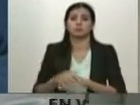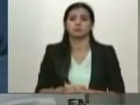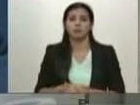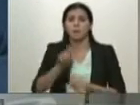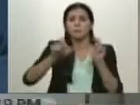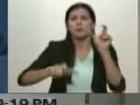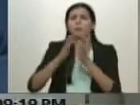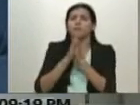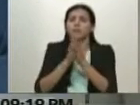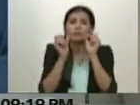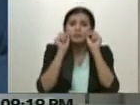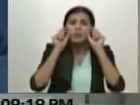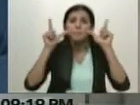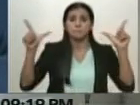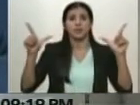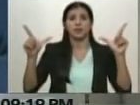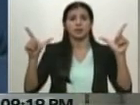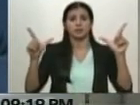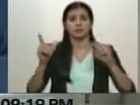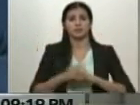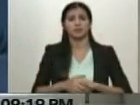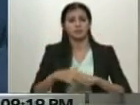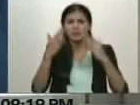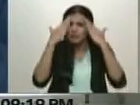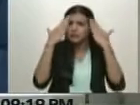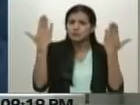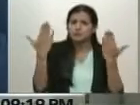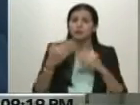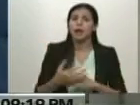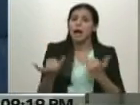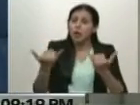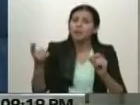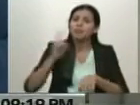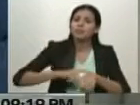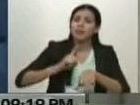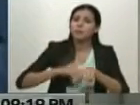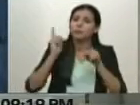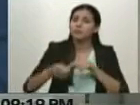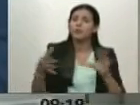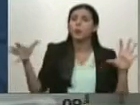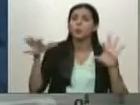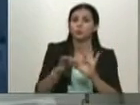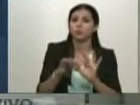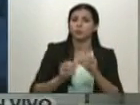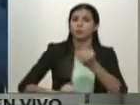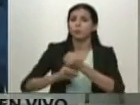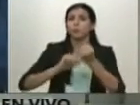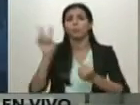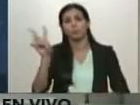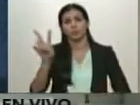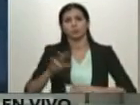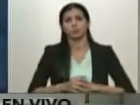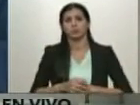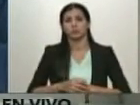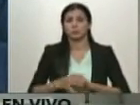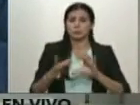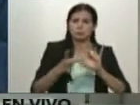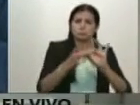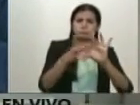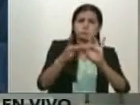todo el mundo abra los ojos. Es tiempo de unión. Unámonos por Venezuela para seguir trabajando. Seguir trabajando, seguir articulando